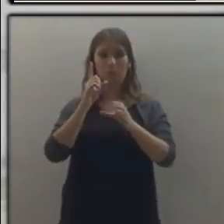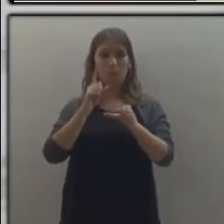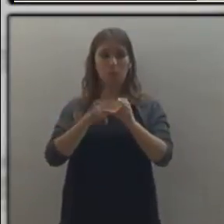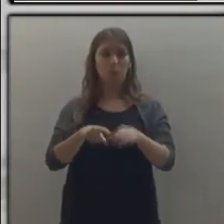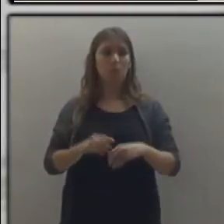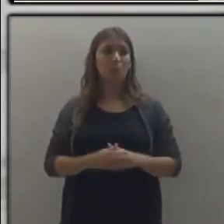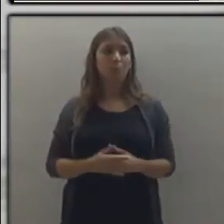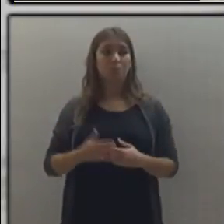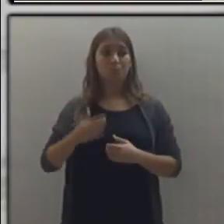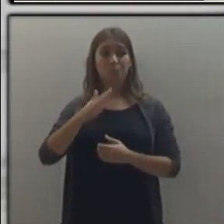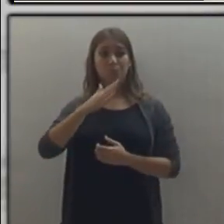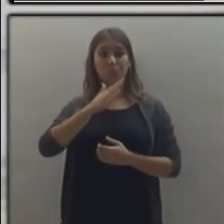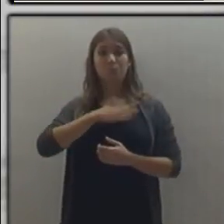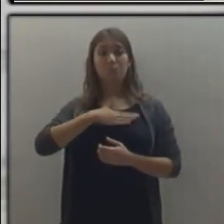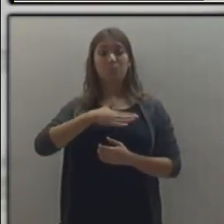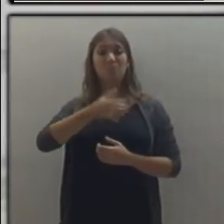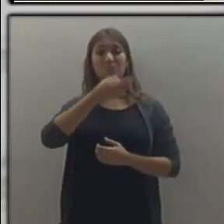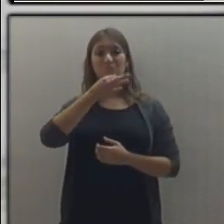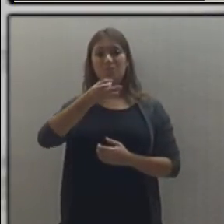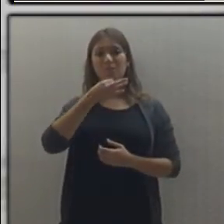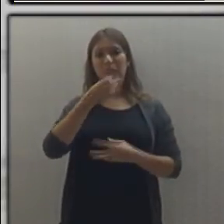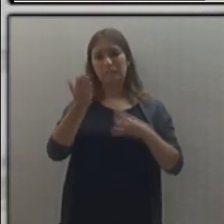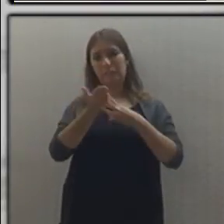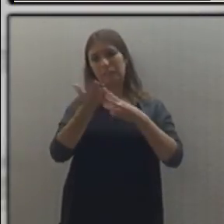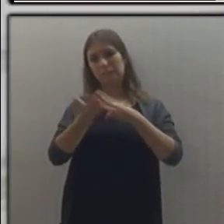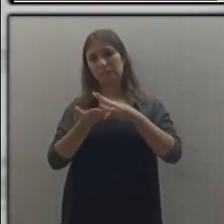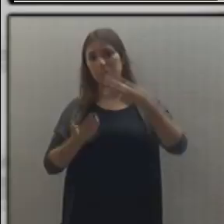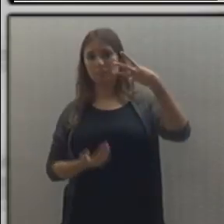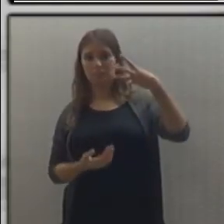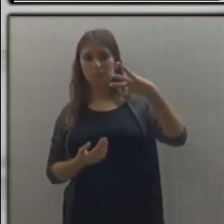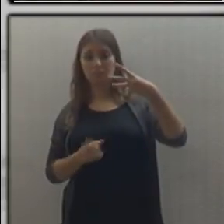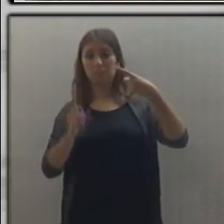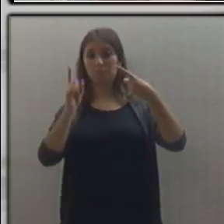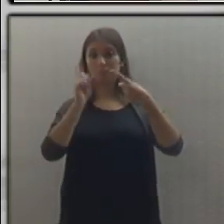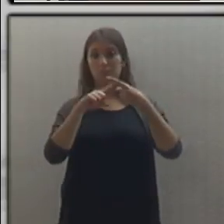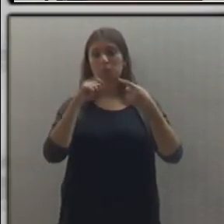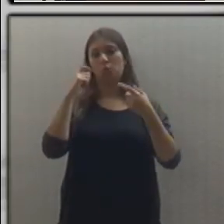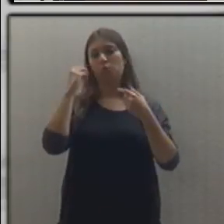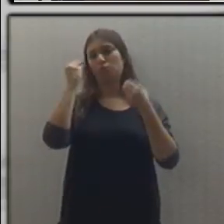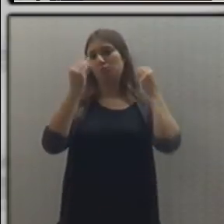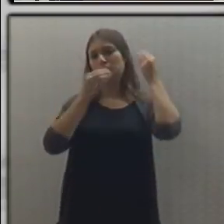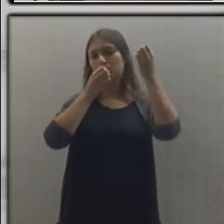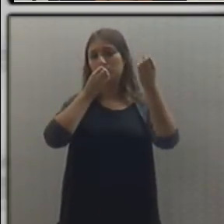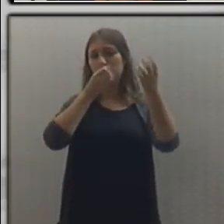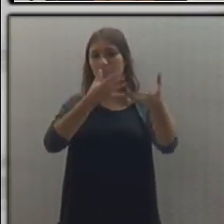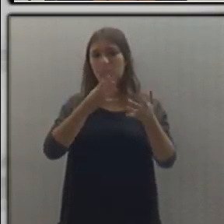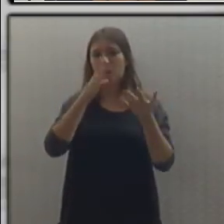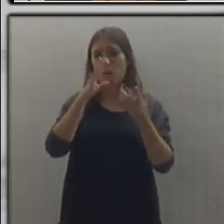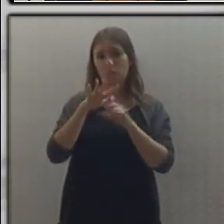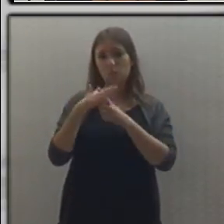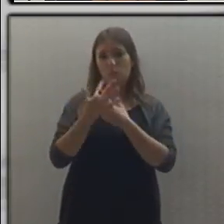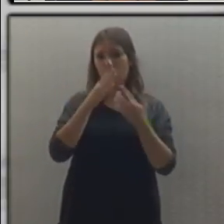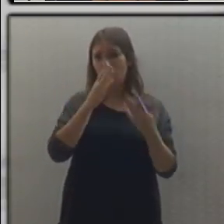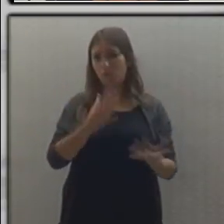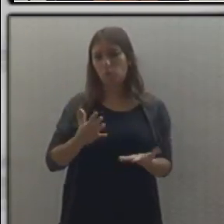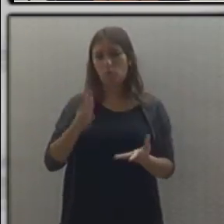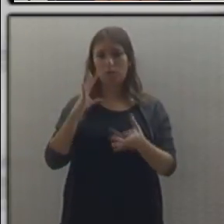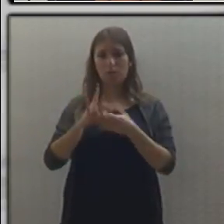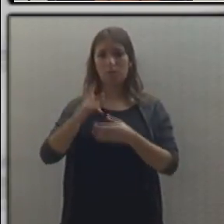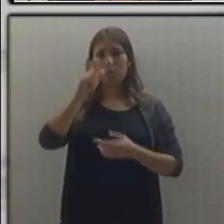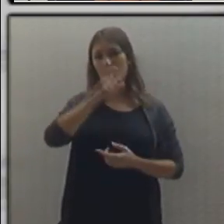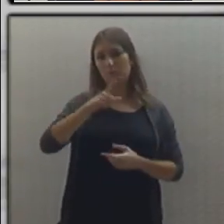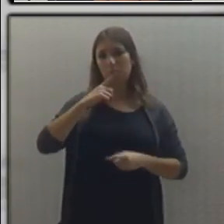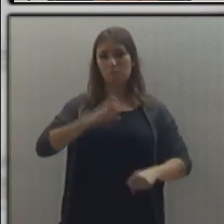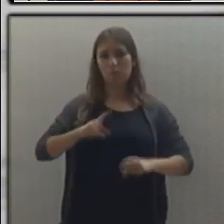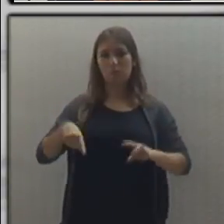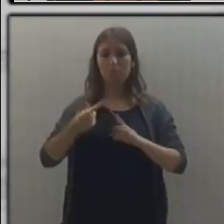Mi ponencia la voy a estructurar en tres partes. Primeramente, voy a hacer una pequeña reflexión de la situación actual en relación a las personas